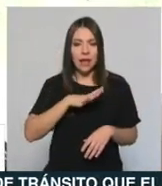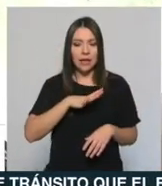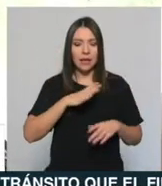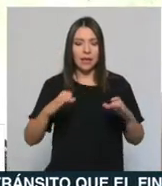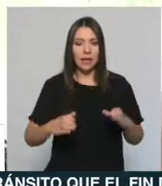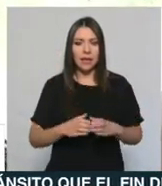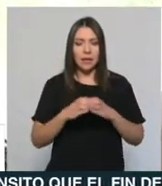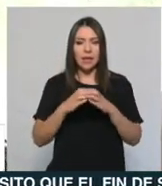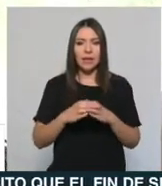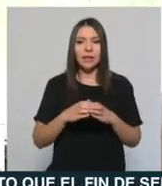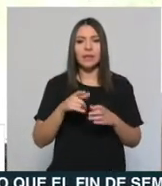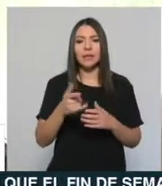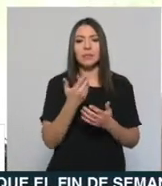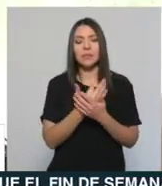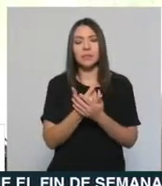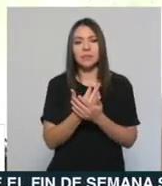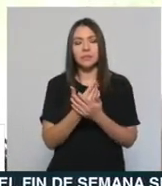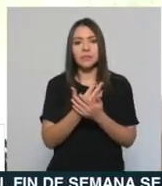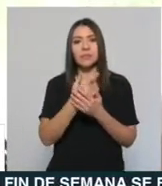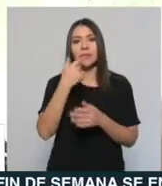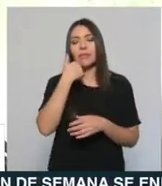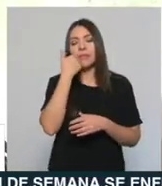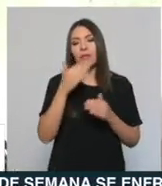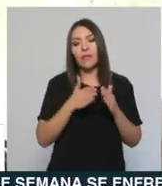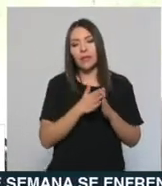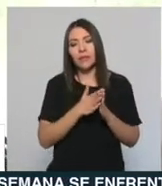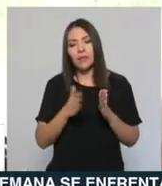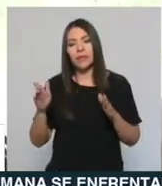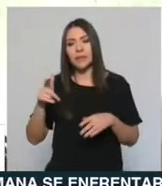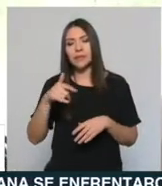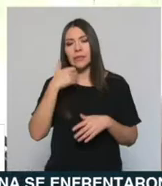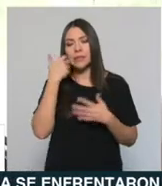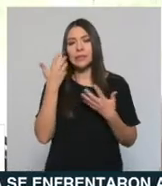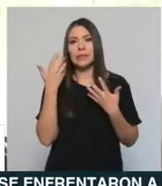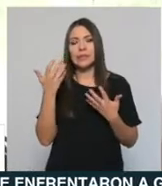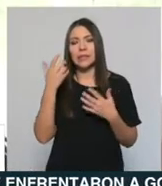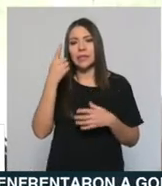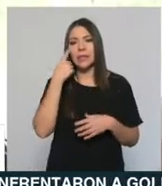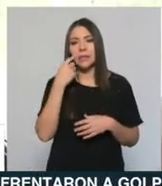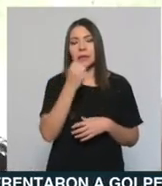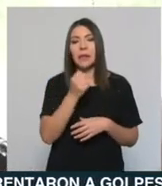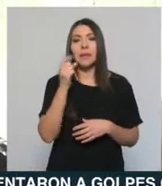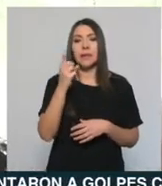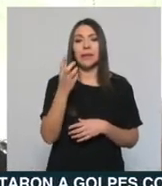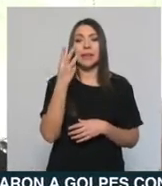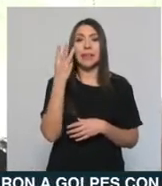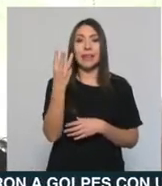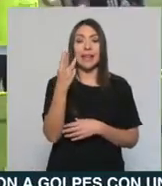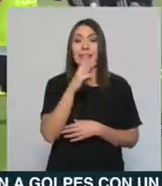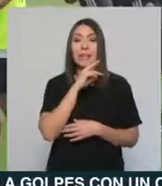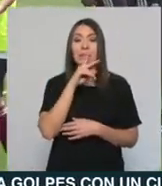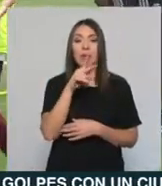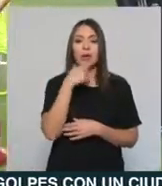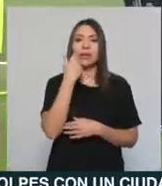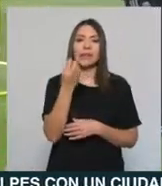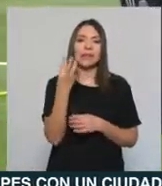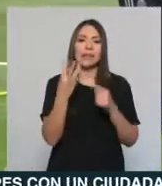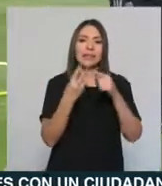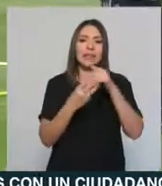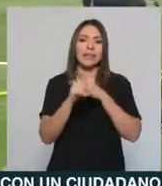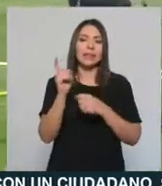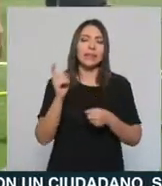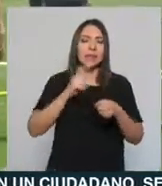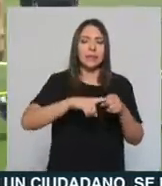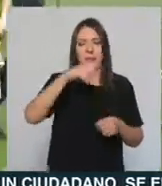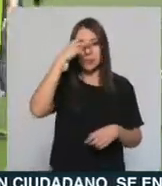menores, ya ese proceso. Queremos ir a estar dentro de los mejores 3 y estar también en la final. La selección dirigida